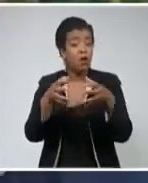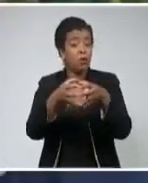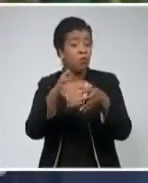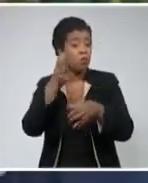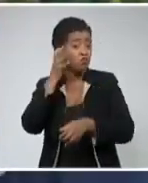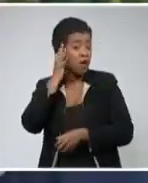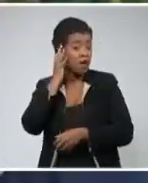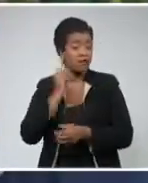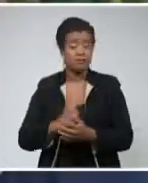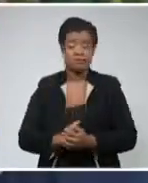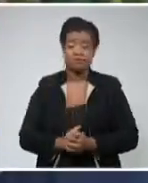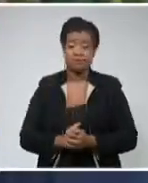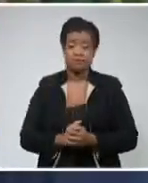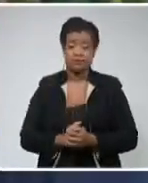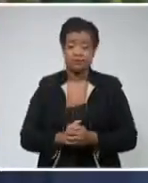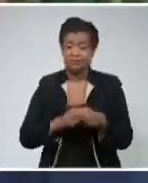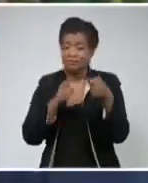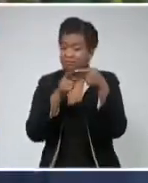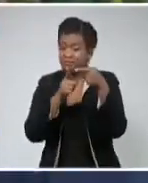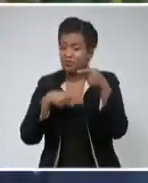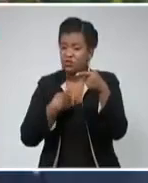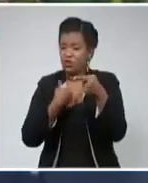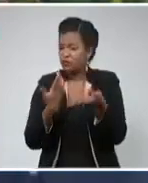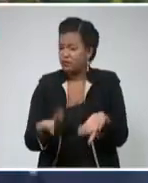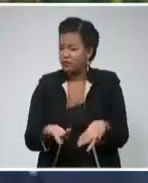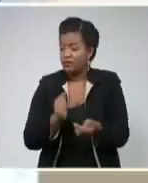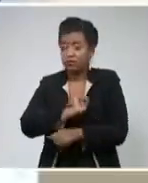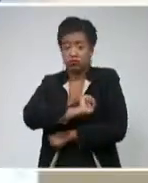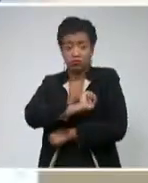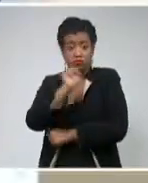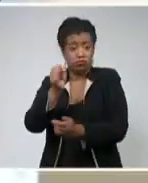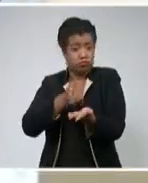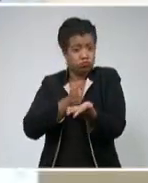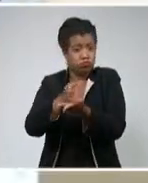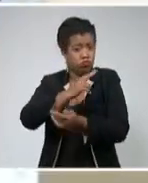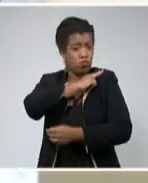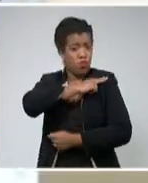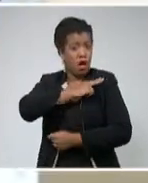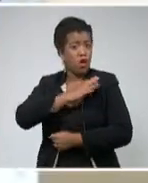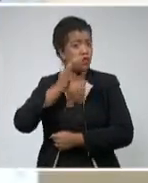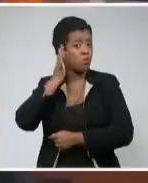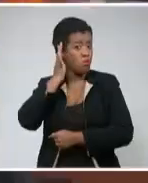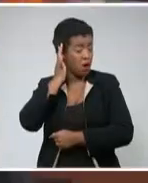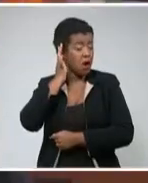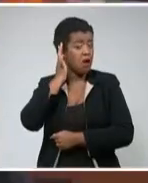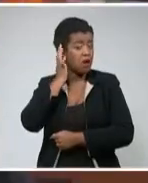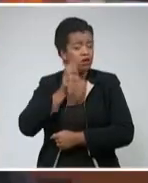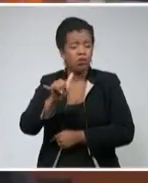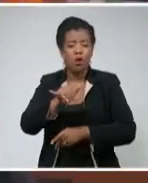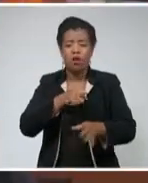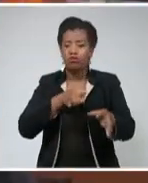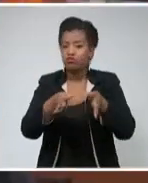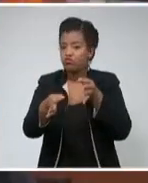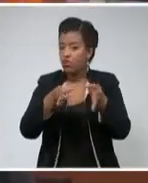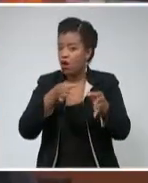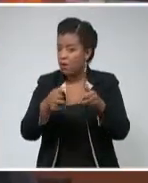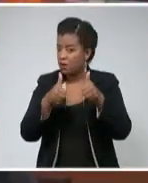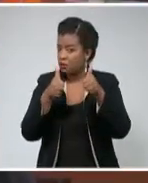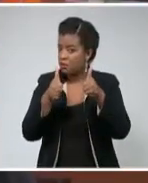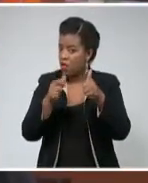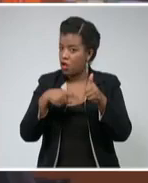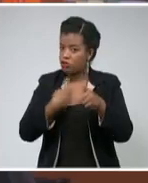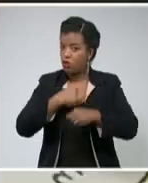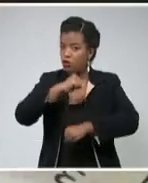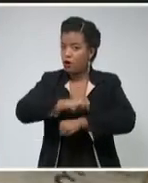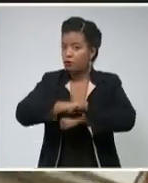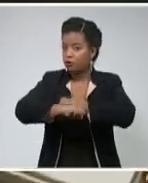primer lugar de que hemos logrado mantener una plantilla de cuadros cubierta y el funcionamiento estable de nuestras